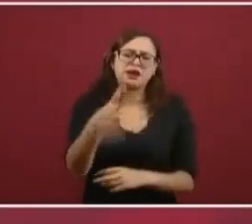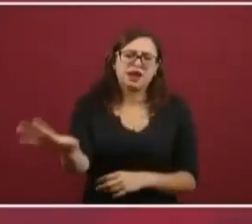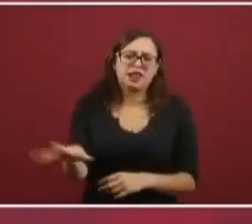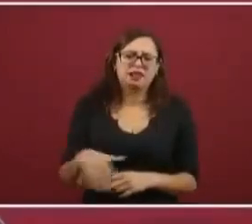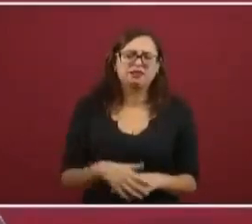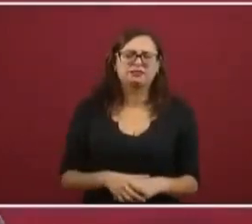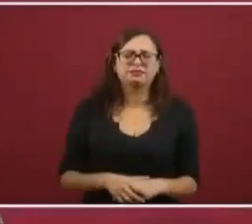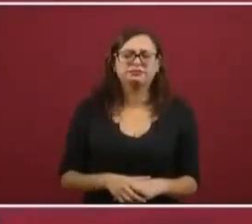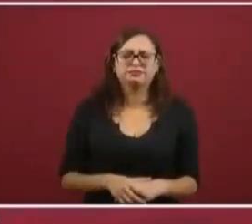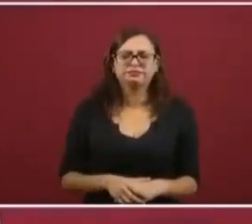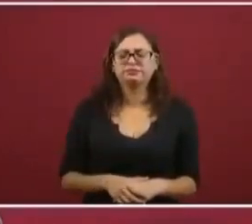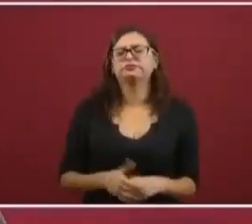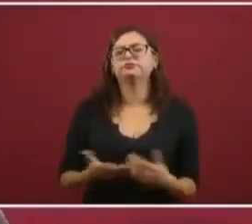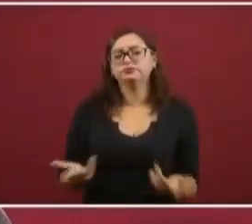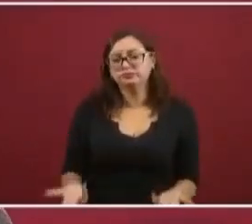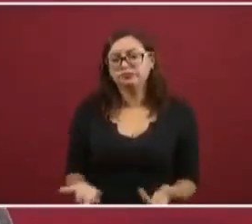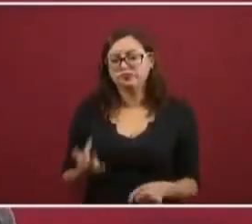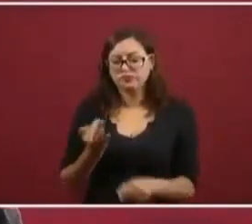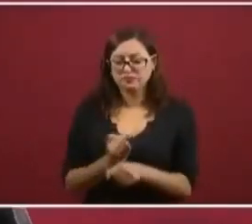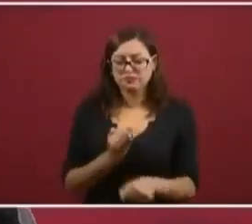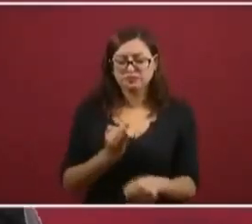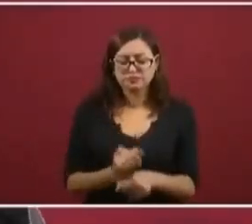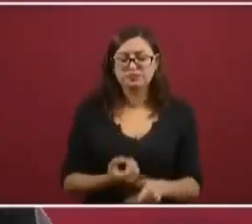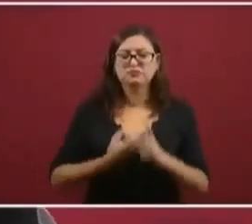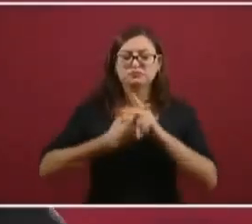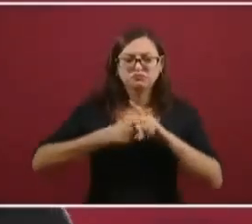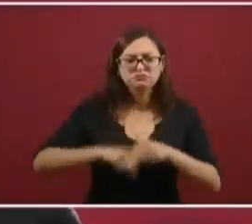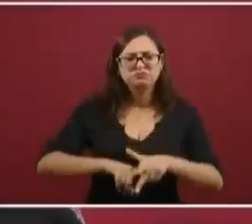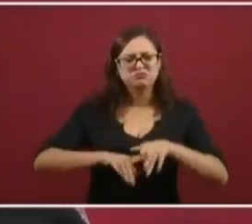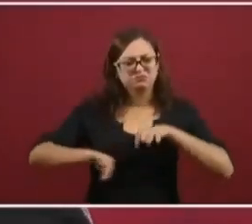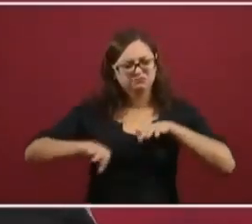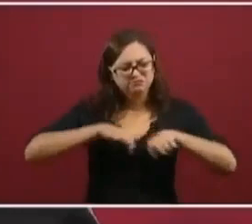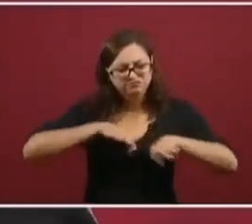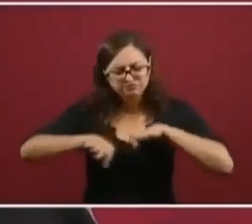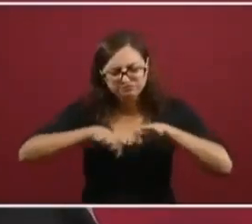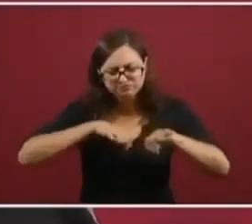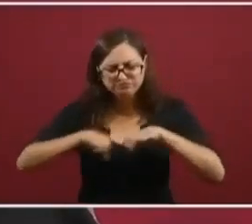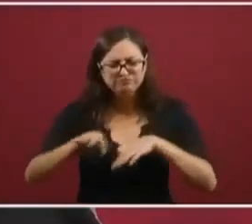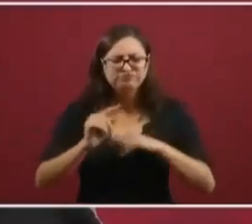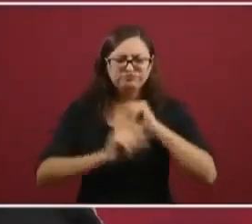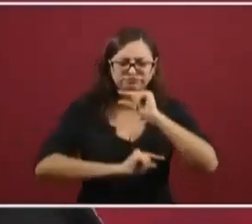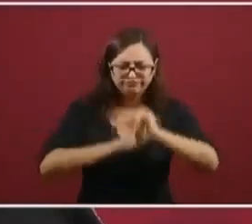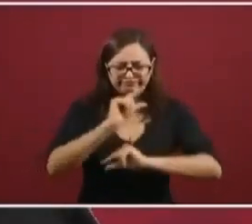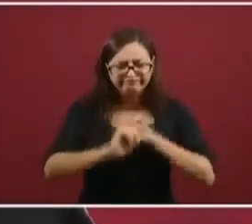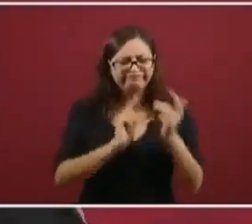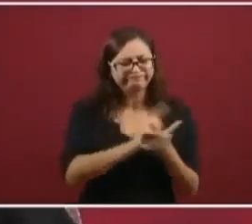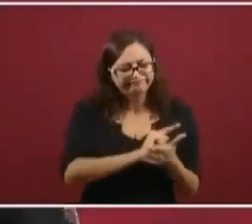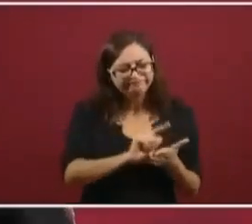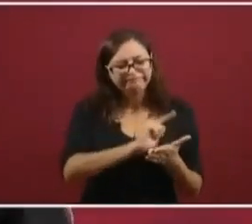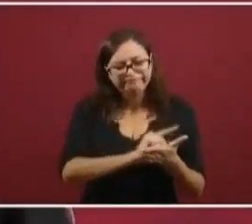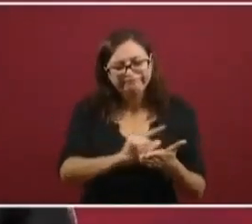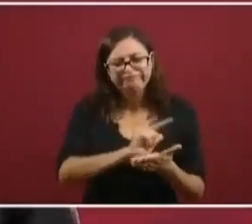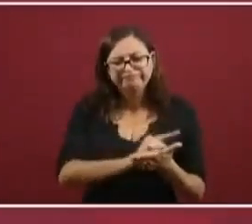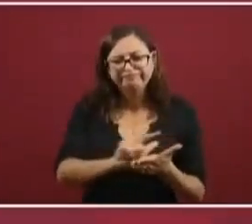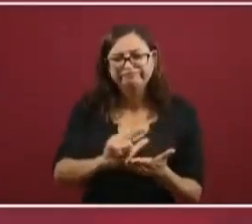entonces se está trabajando de esa forma por